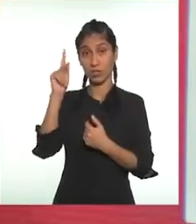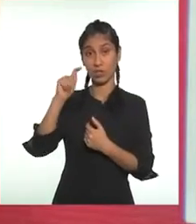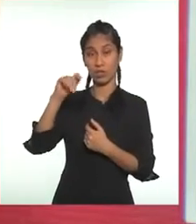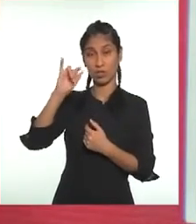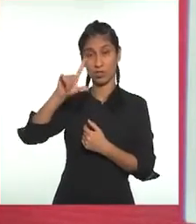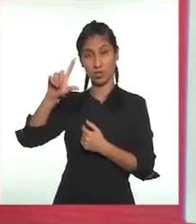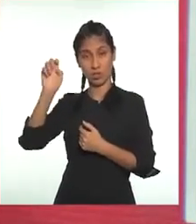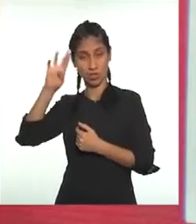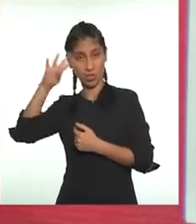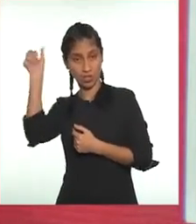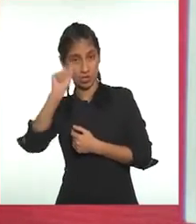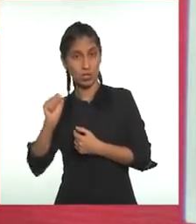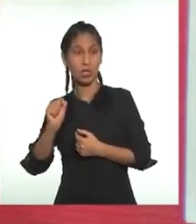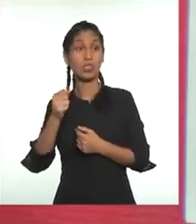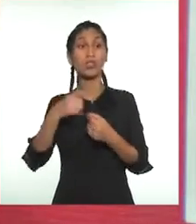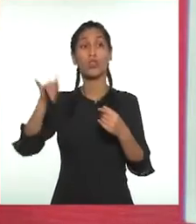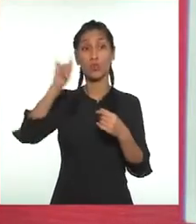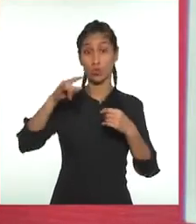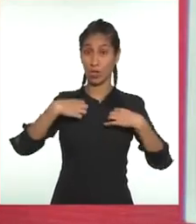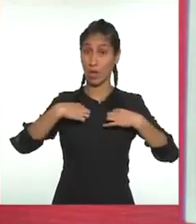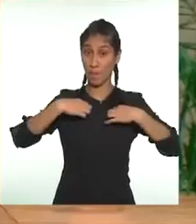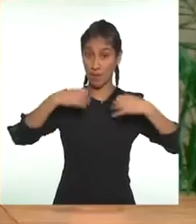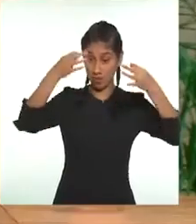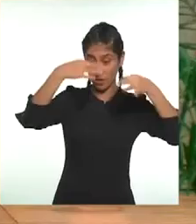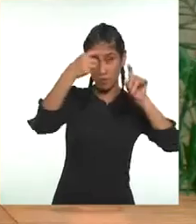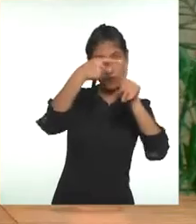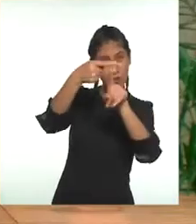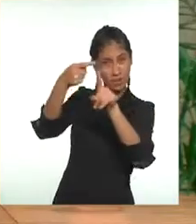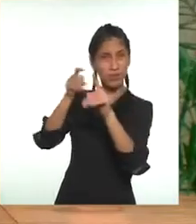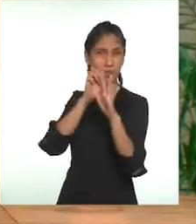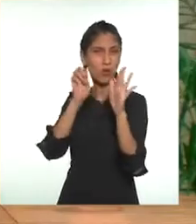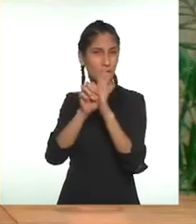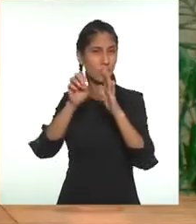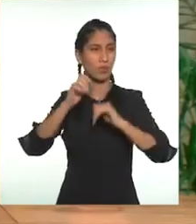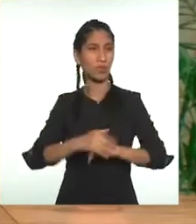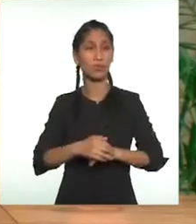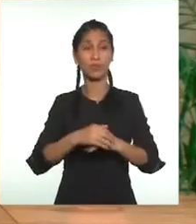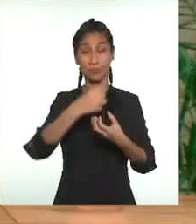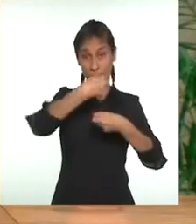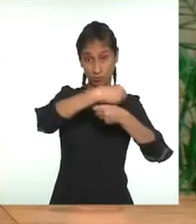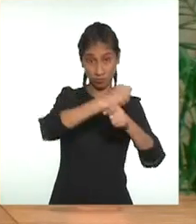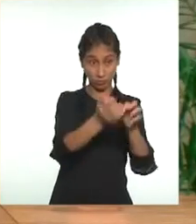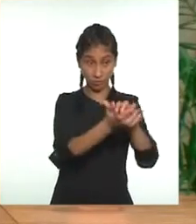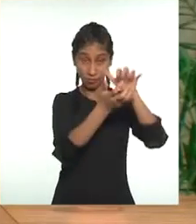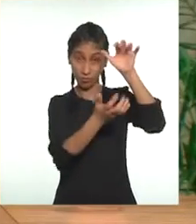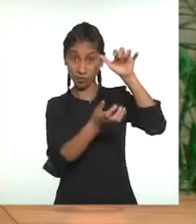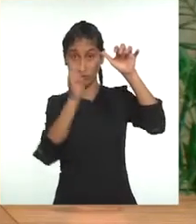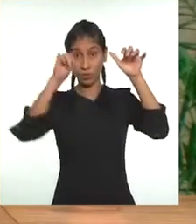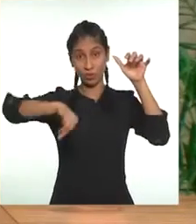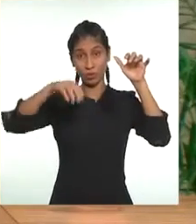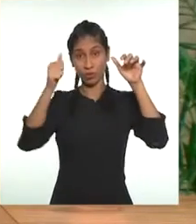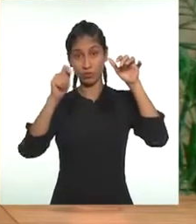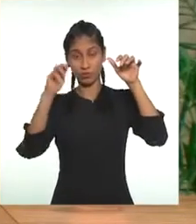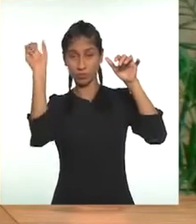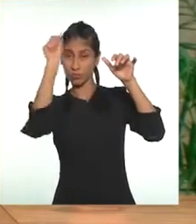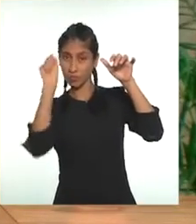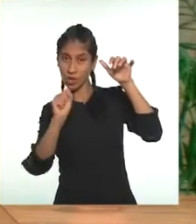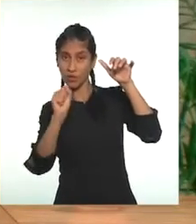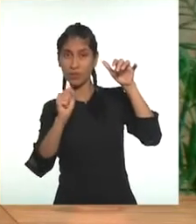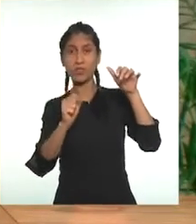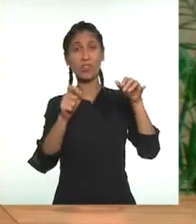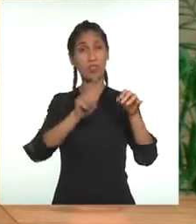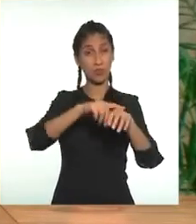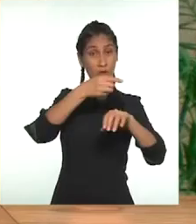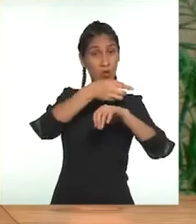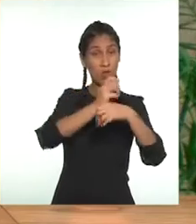hilos, las tablas de Sarwa con madera y tintes. Por ejemplo, los mates burilados usan calabazas o mates y las